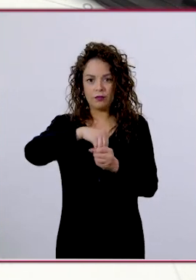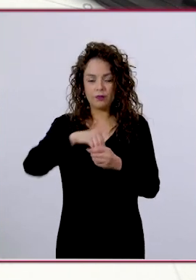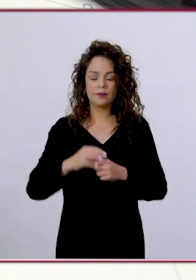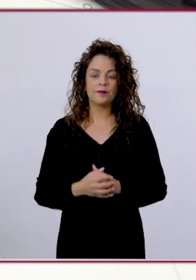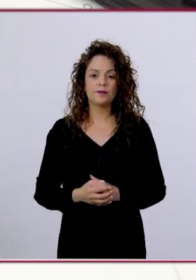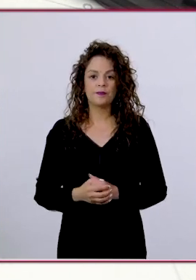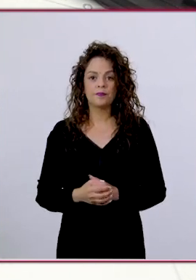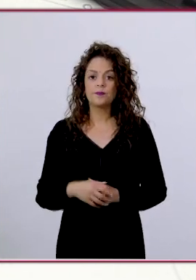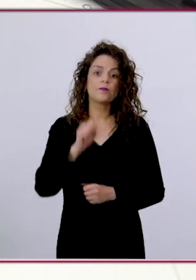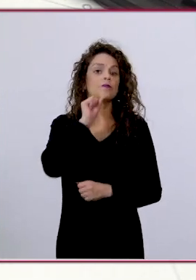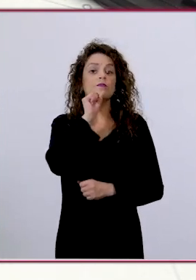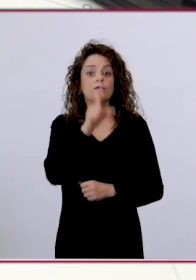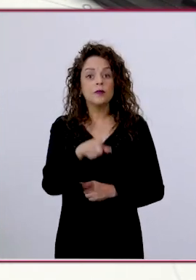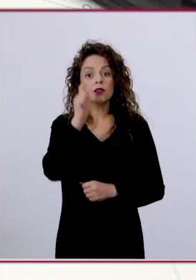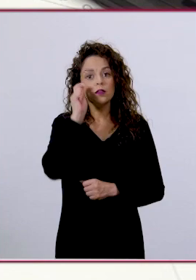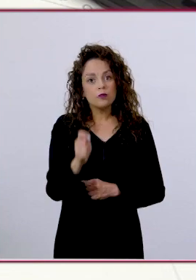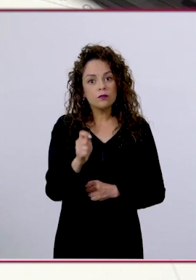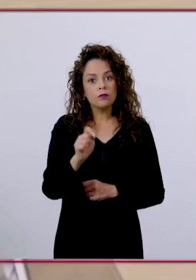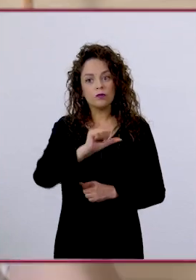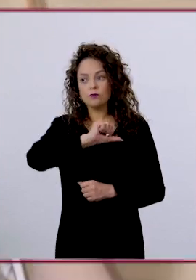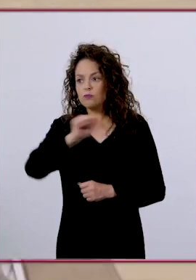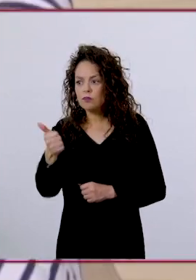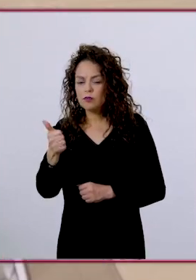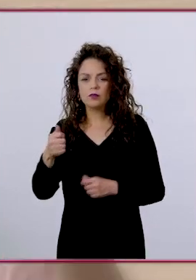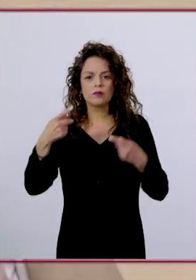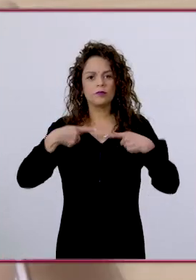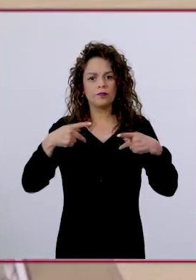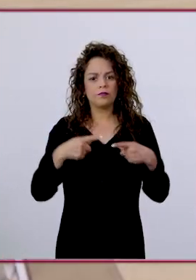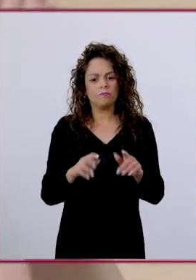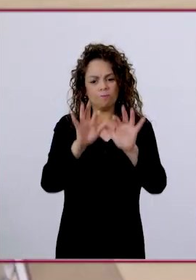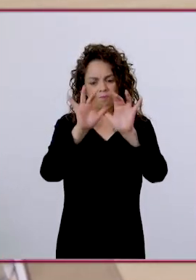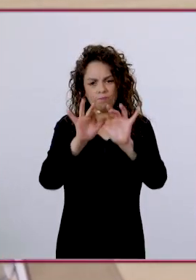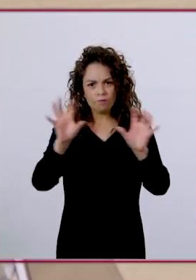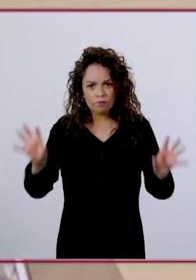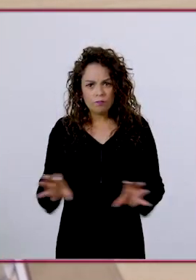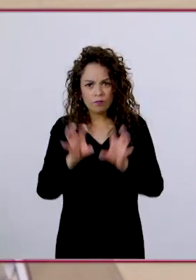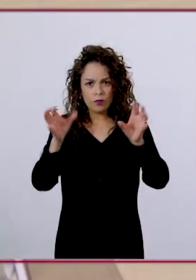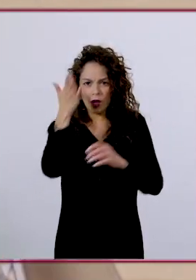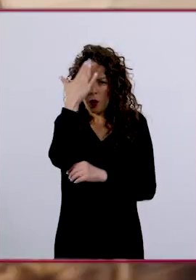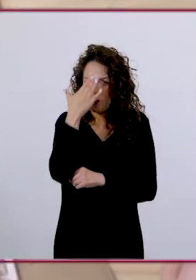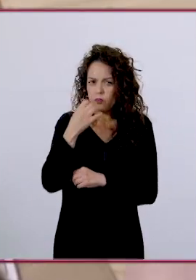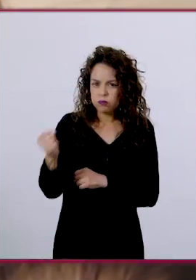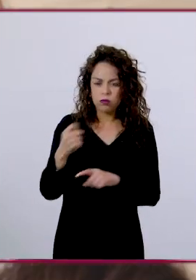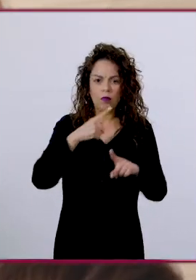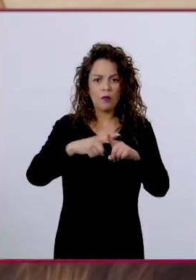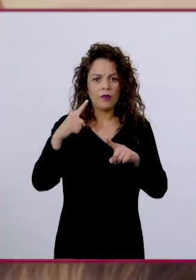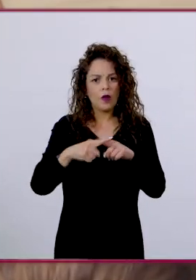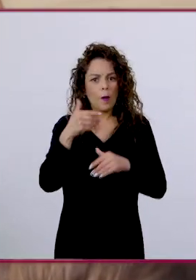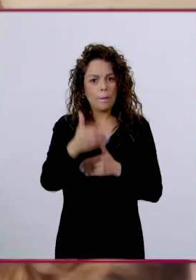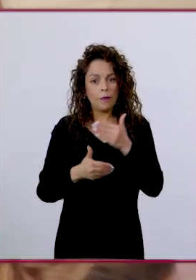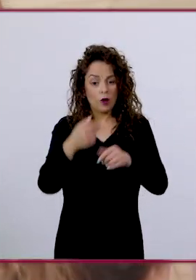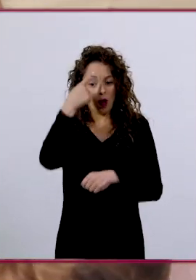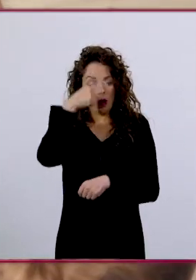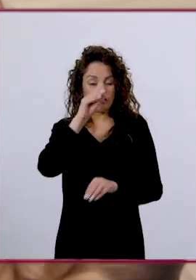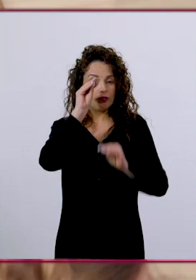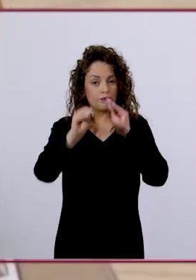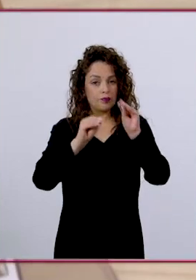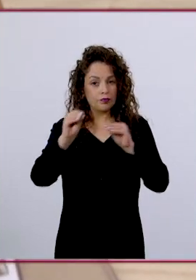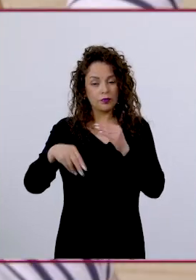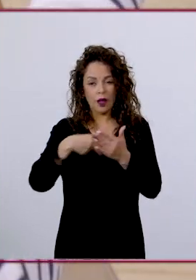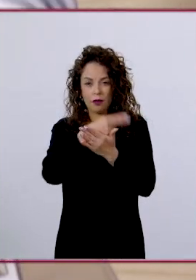También involucra de manera indirecta a programadores de software especializado en los procesos de diseño